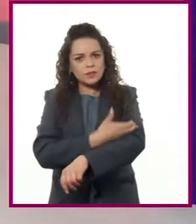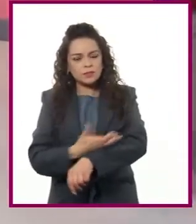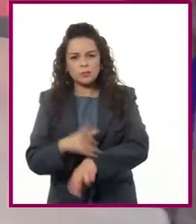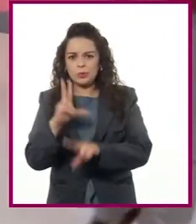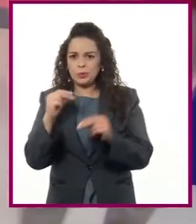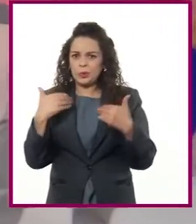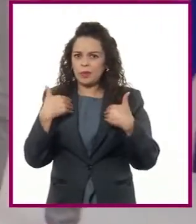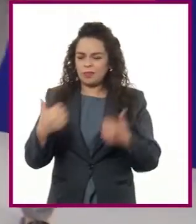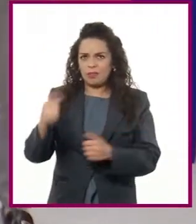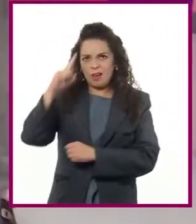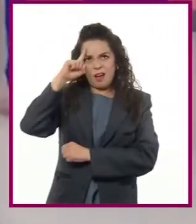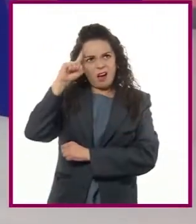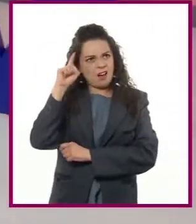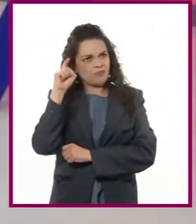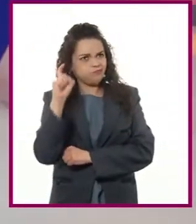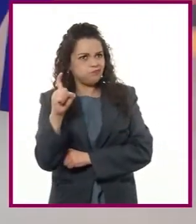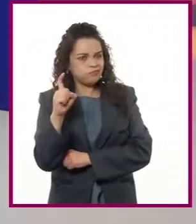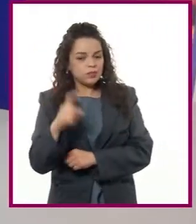bien.